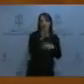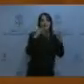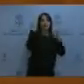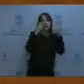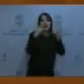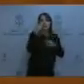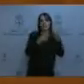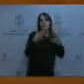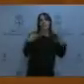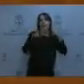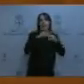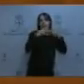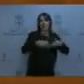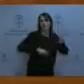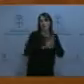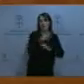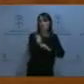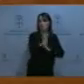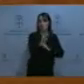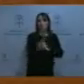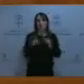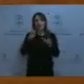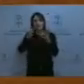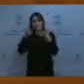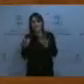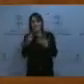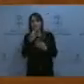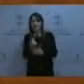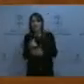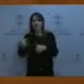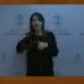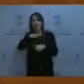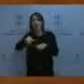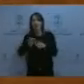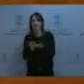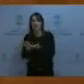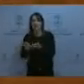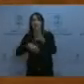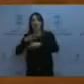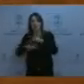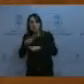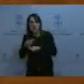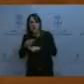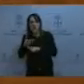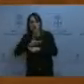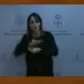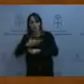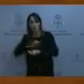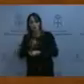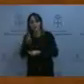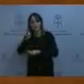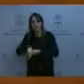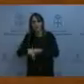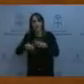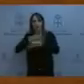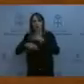sin embargo, el artículo 7, zonas de servicio. También se pueden autorizar, por iniciativa municipal y mediante concesión, usos e instalaciones